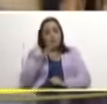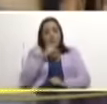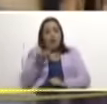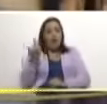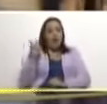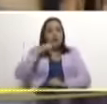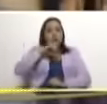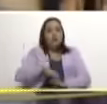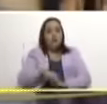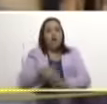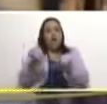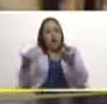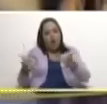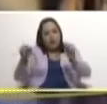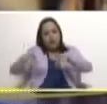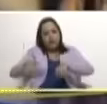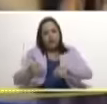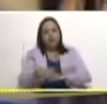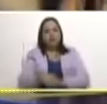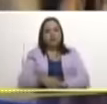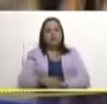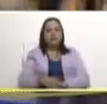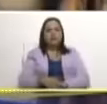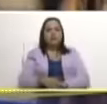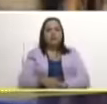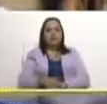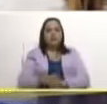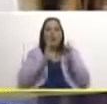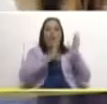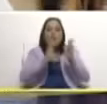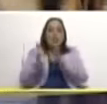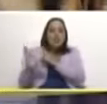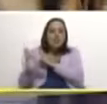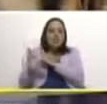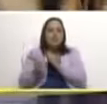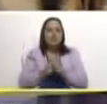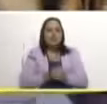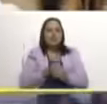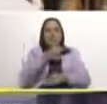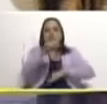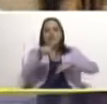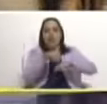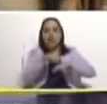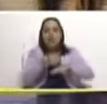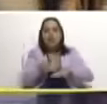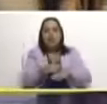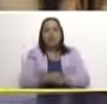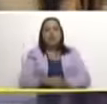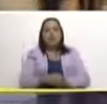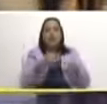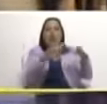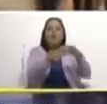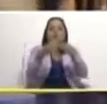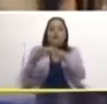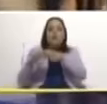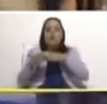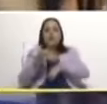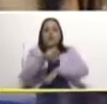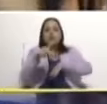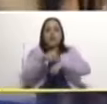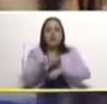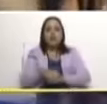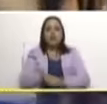como ahora, con organización y estructura nacional, con mandos nacionales, dado